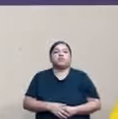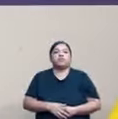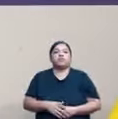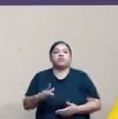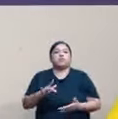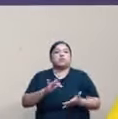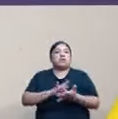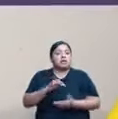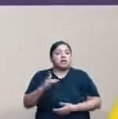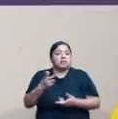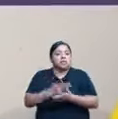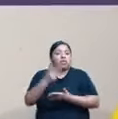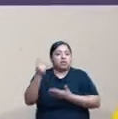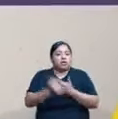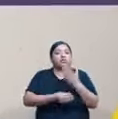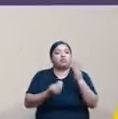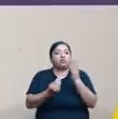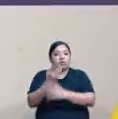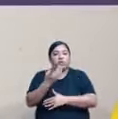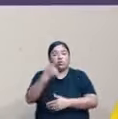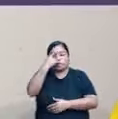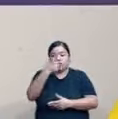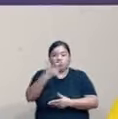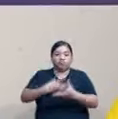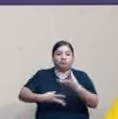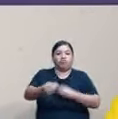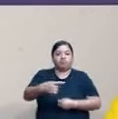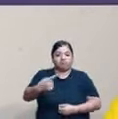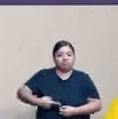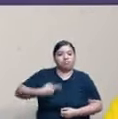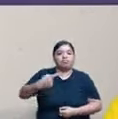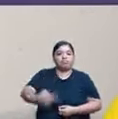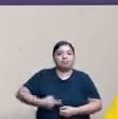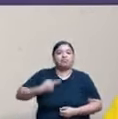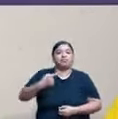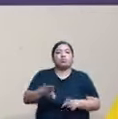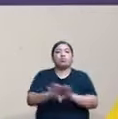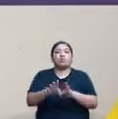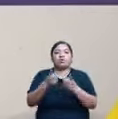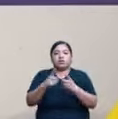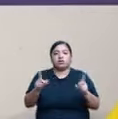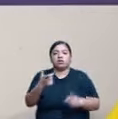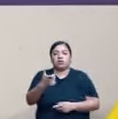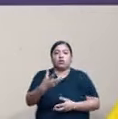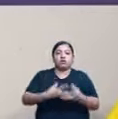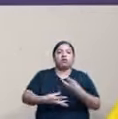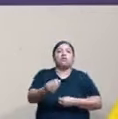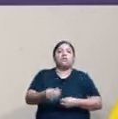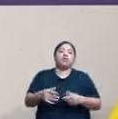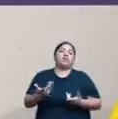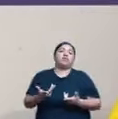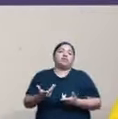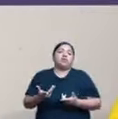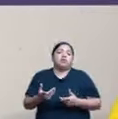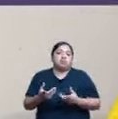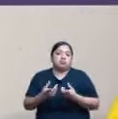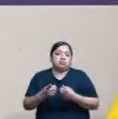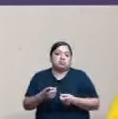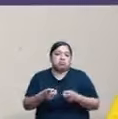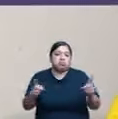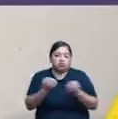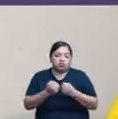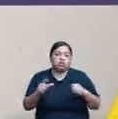respeten la economía circular, desarrollo económico, desarrollo social y respeto al entorno ecológico. Acciones que fomenten